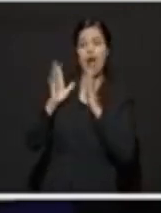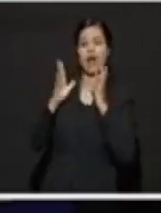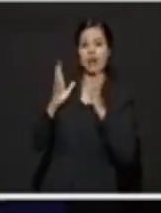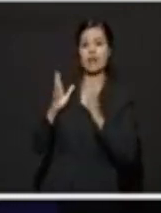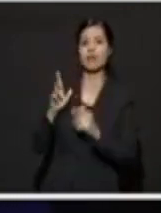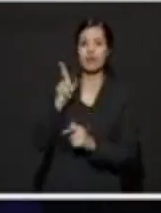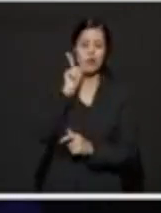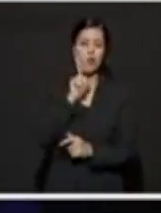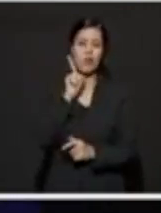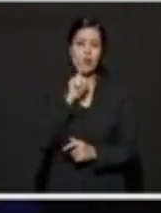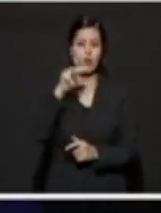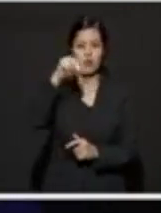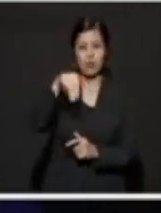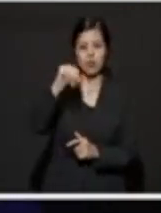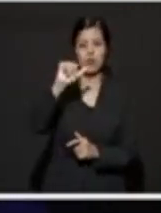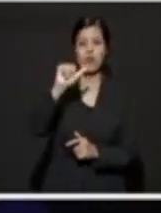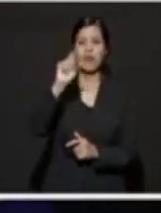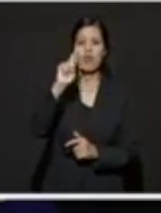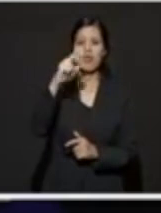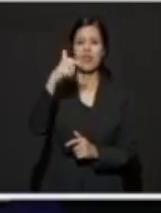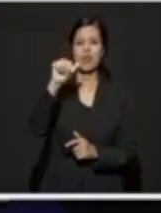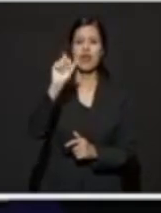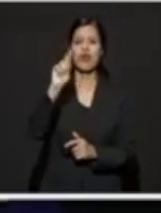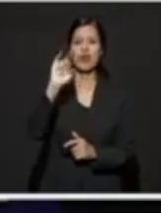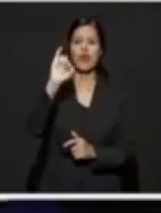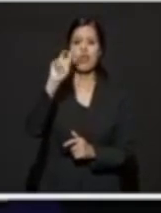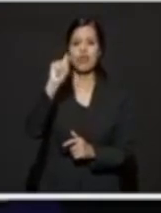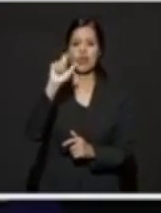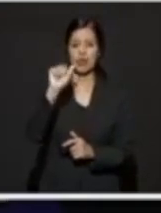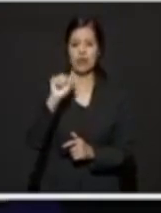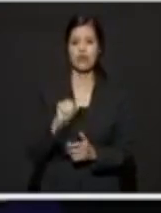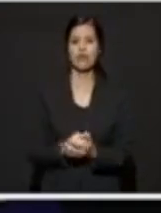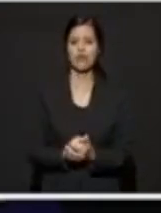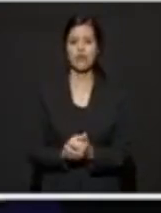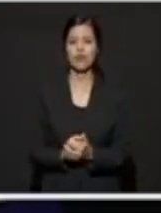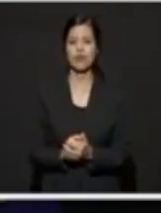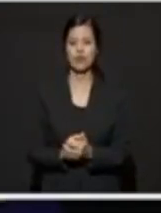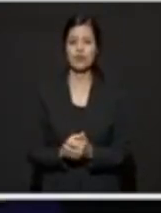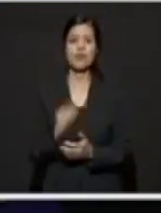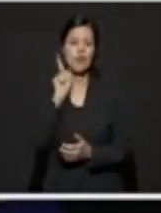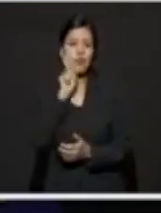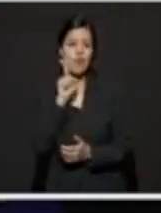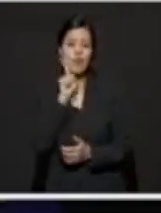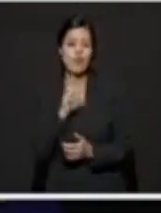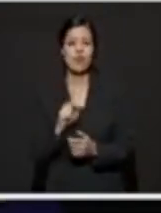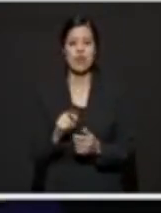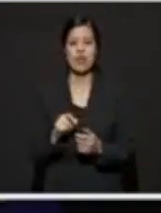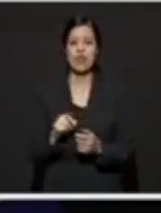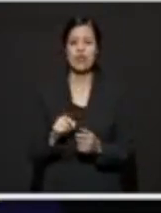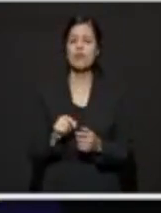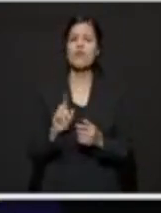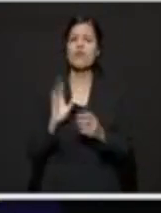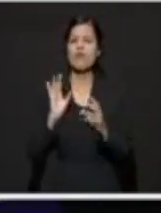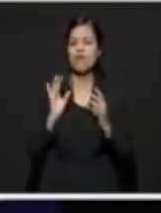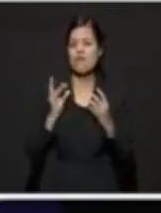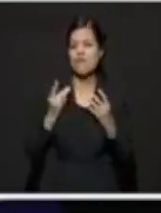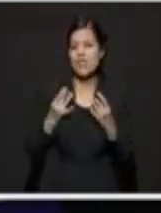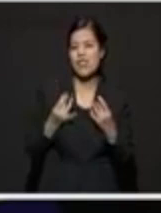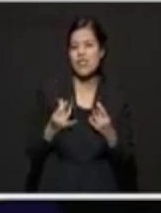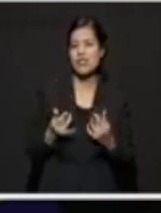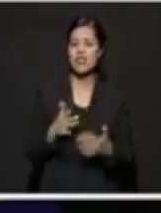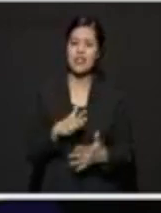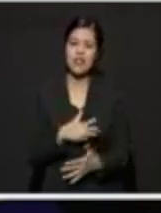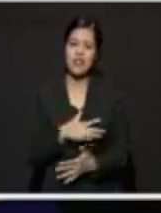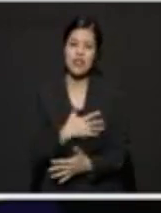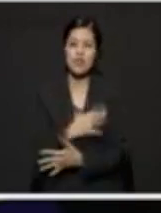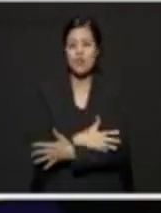Margarita me parece una mujer... Intentemos ser lo más breve posible, por favor. Voy a decir dos cosas. Sensible